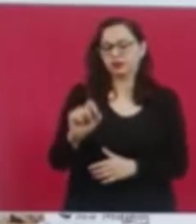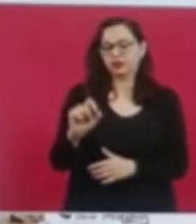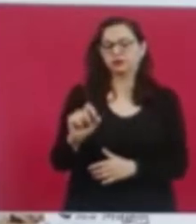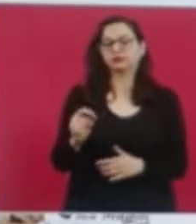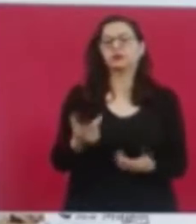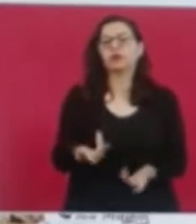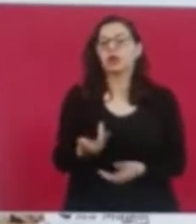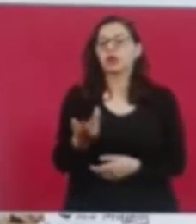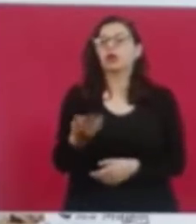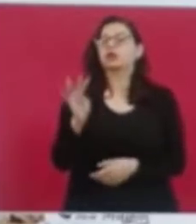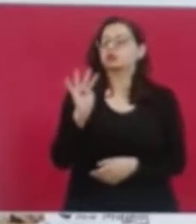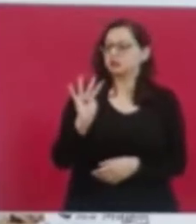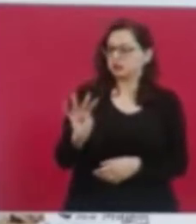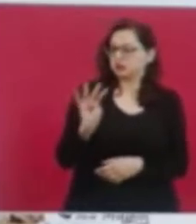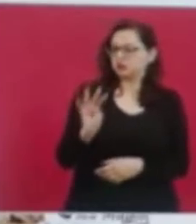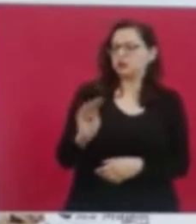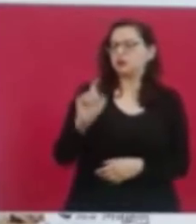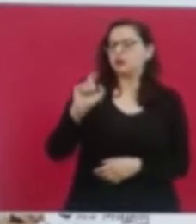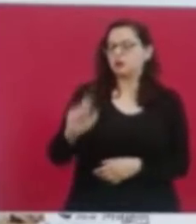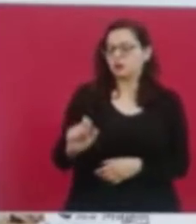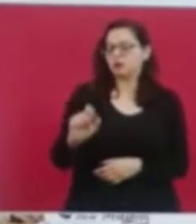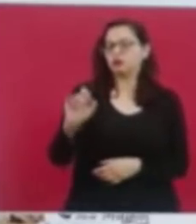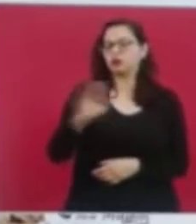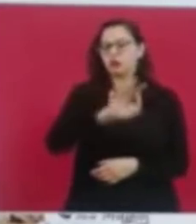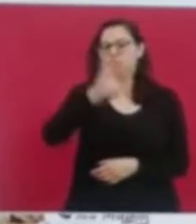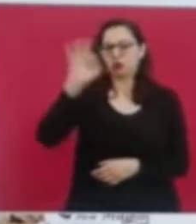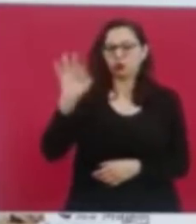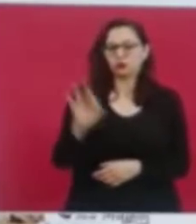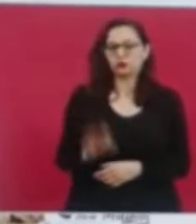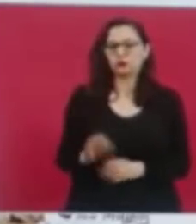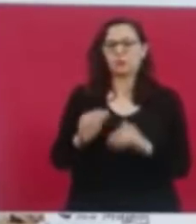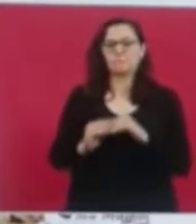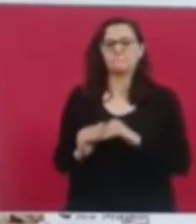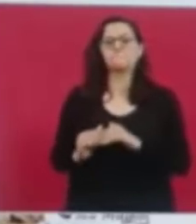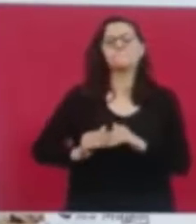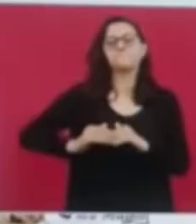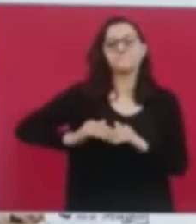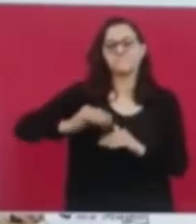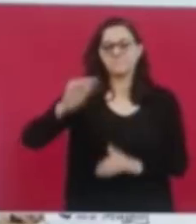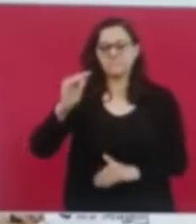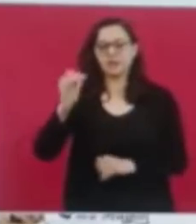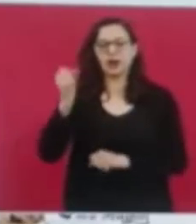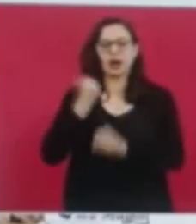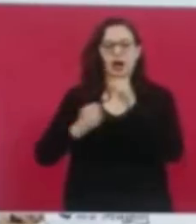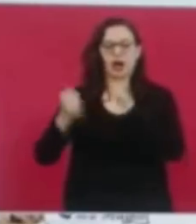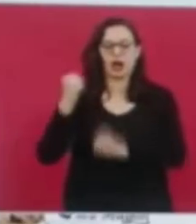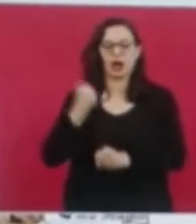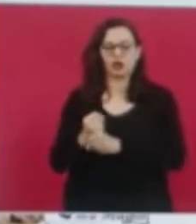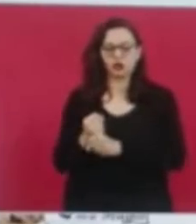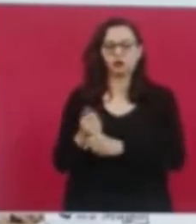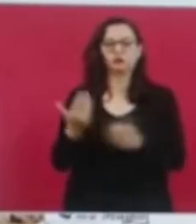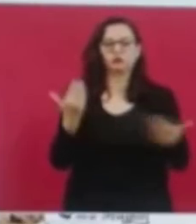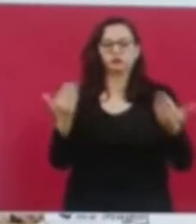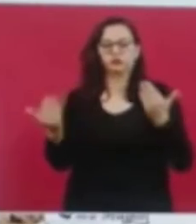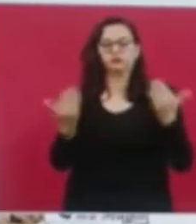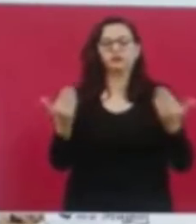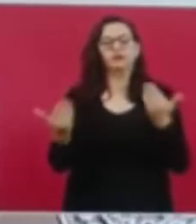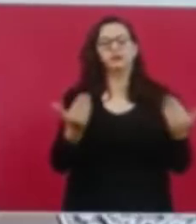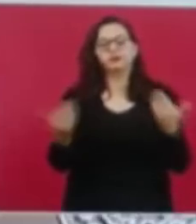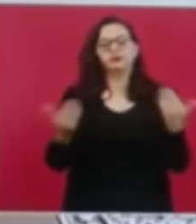de defensa de las naciones en este sentido yo creo que así como funciona sin censura pudiera funcionar